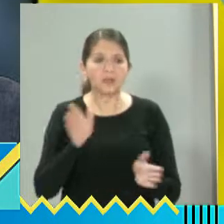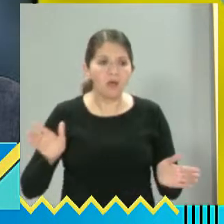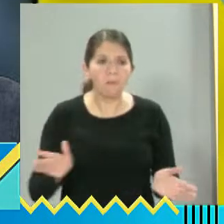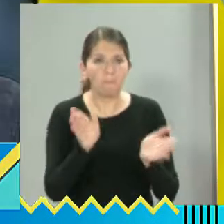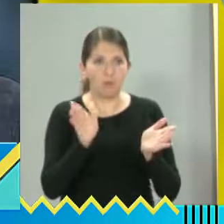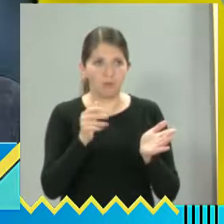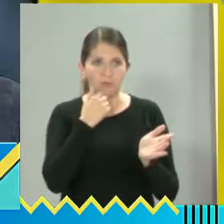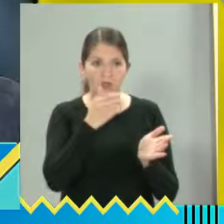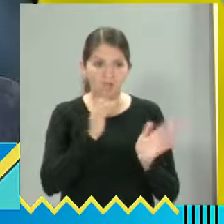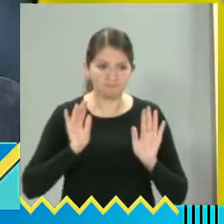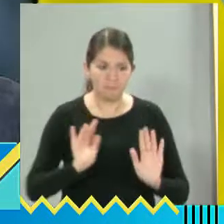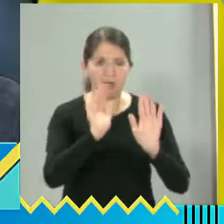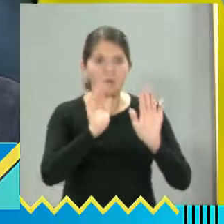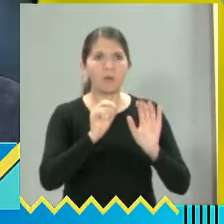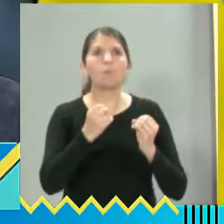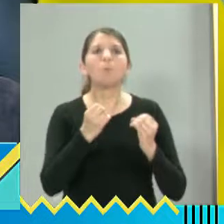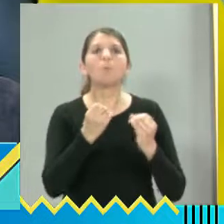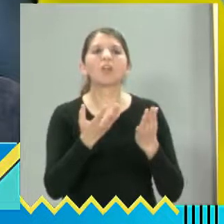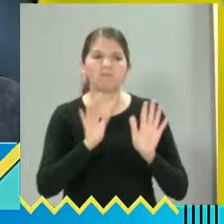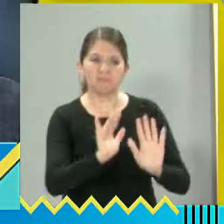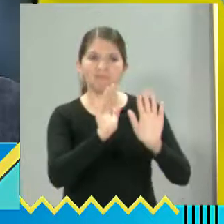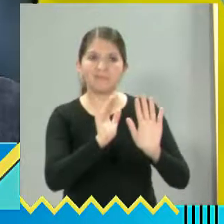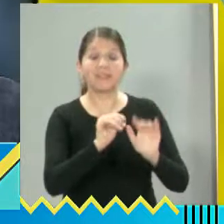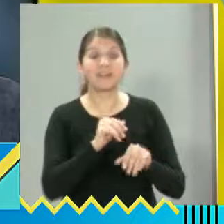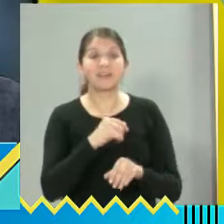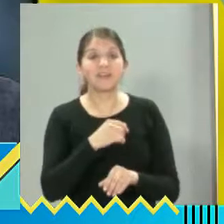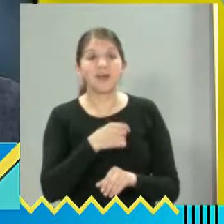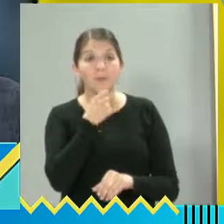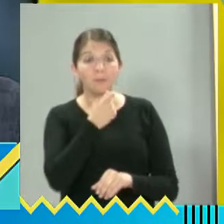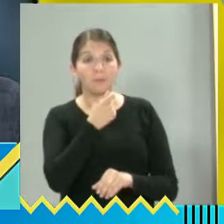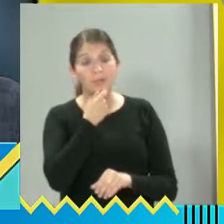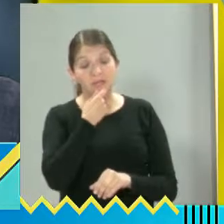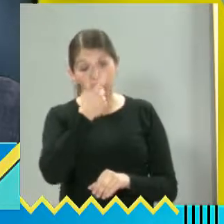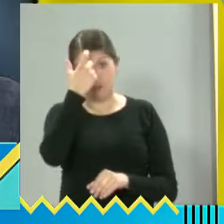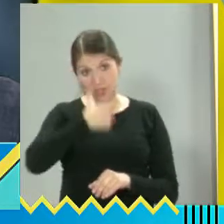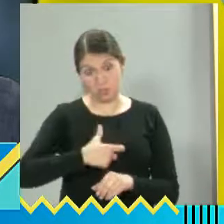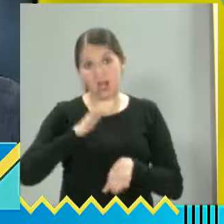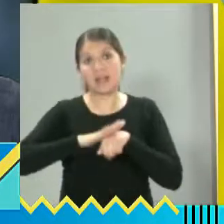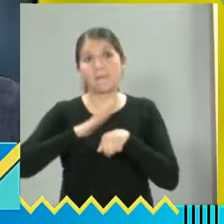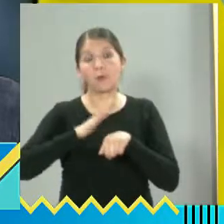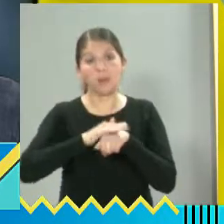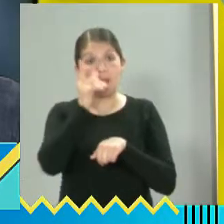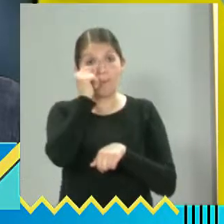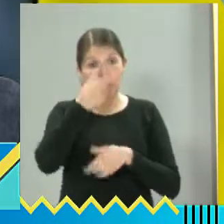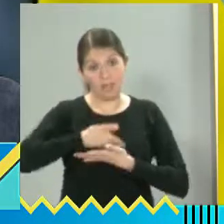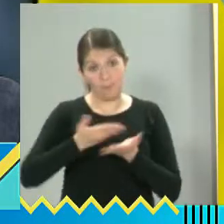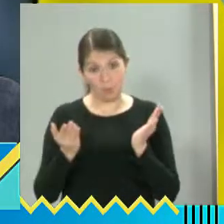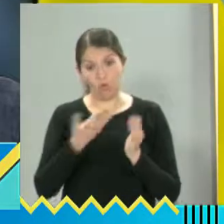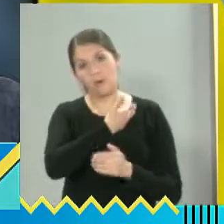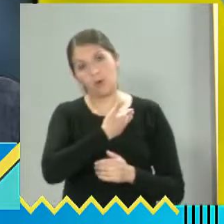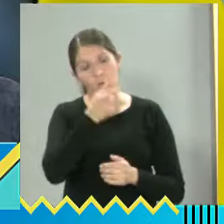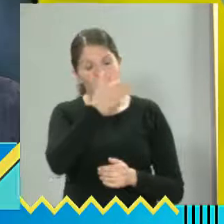¿Por qué el empujoncito? Porque el hacedor de políticas públicas, que es el gobernante, el